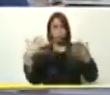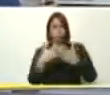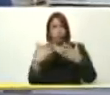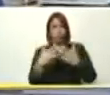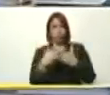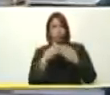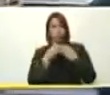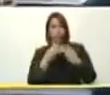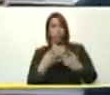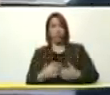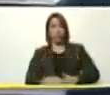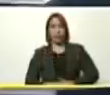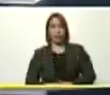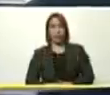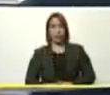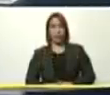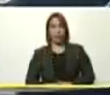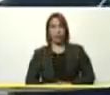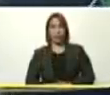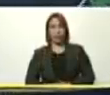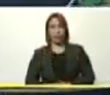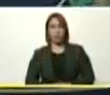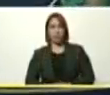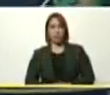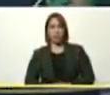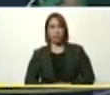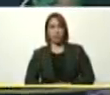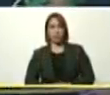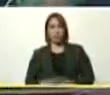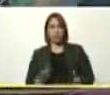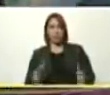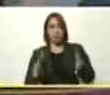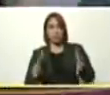buen candidato, todo candidato piensa que va a ganar.